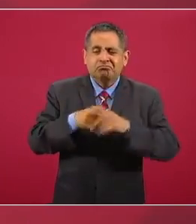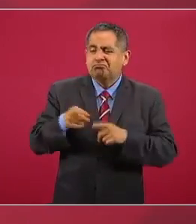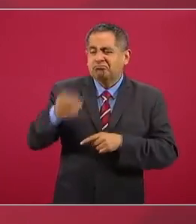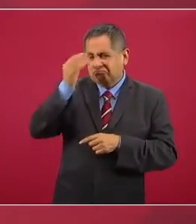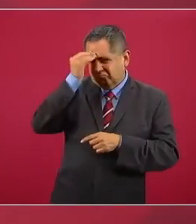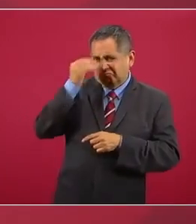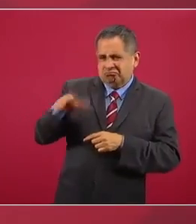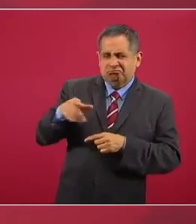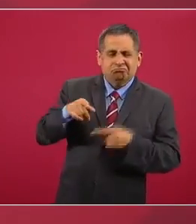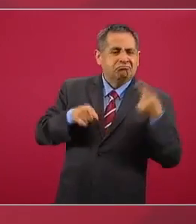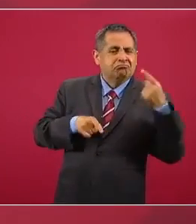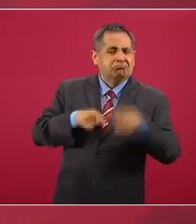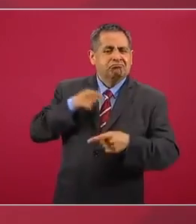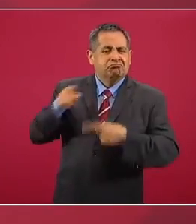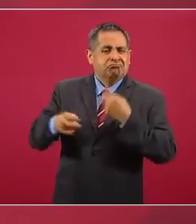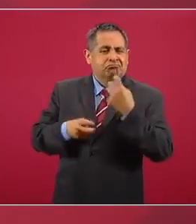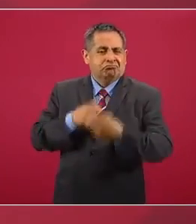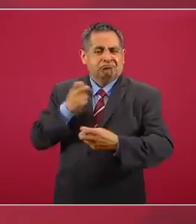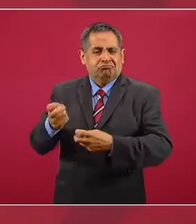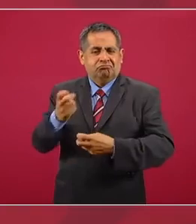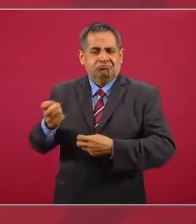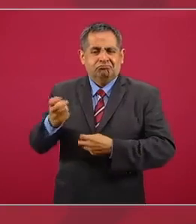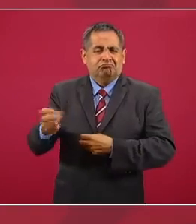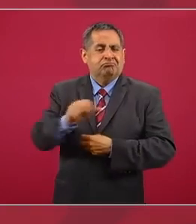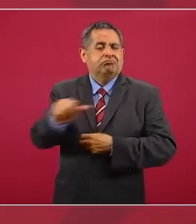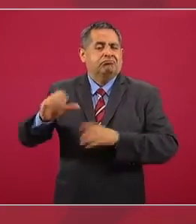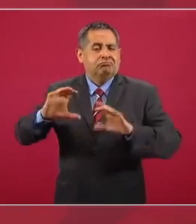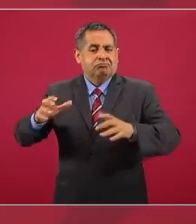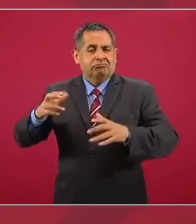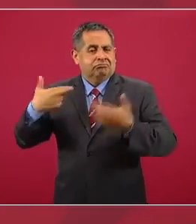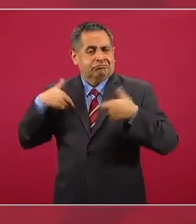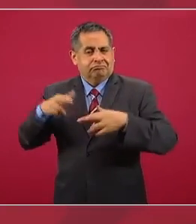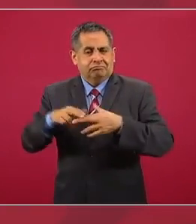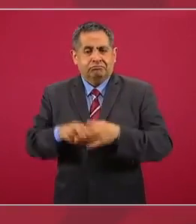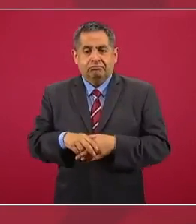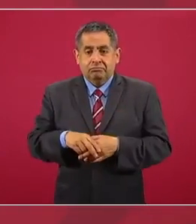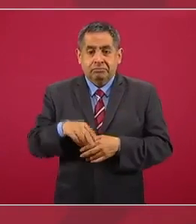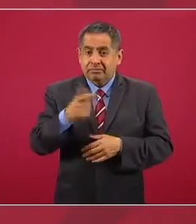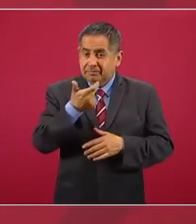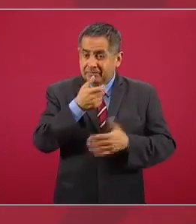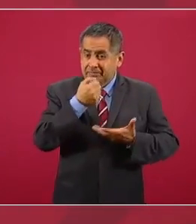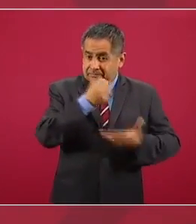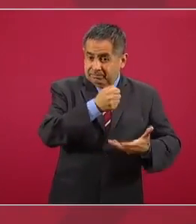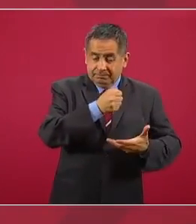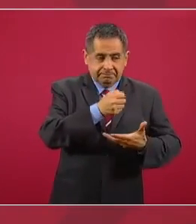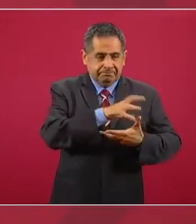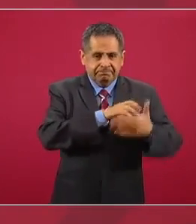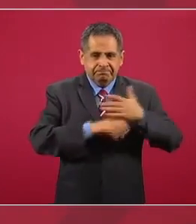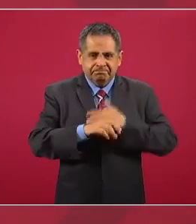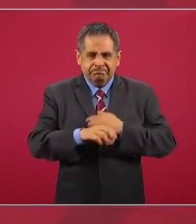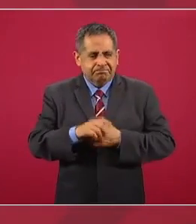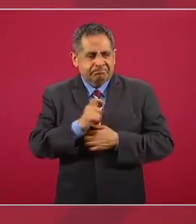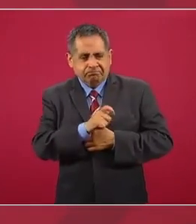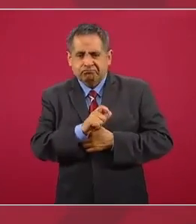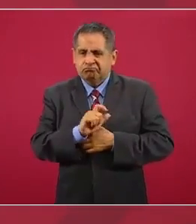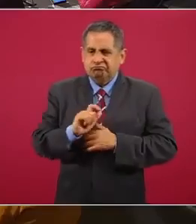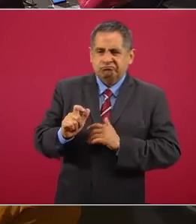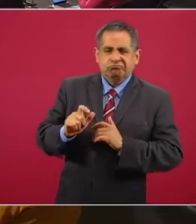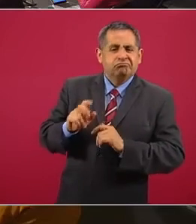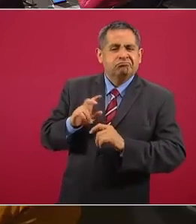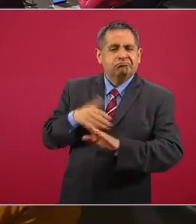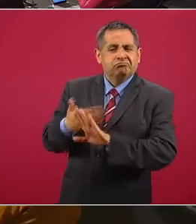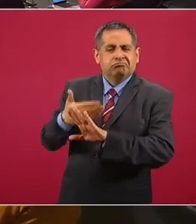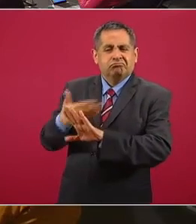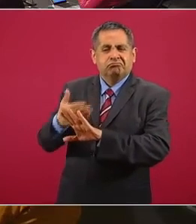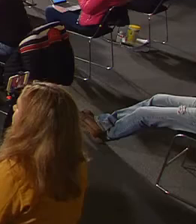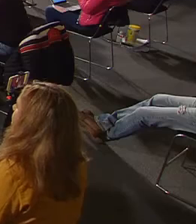desprestigio. O sea, se utilizó dinero del presupuesto para desprestigiar